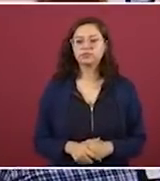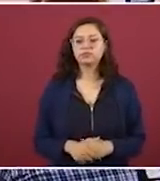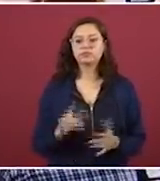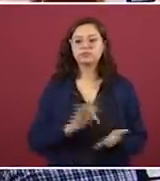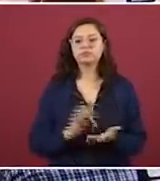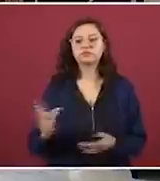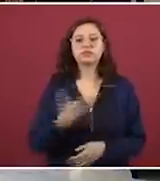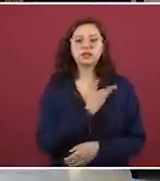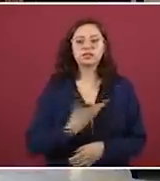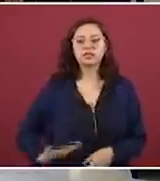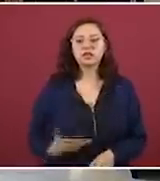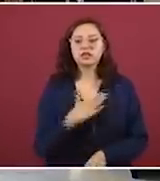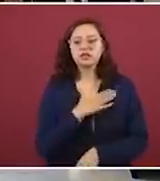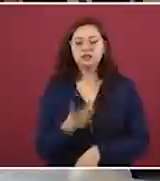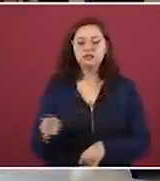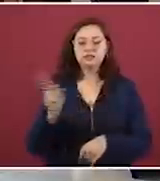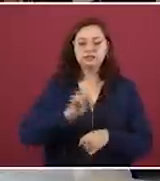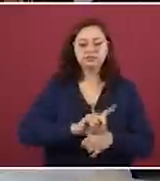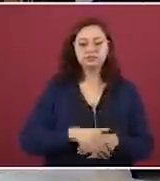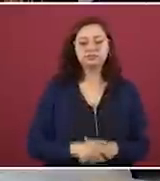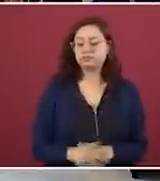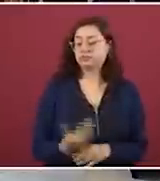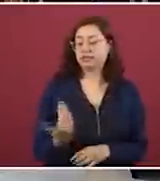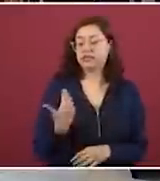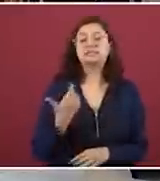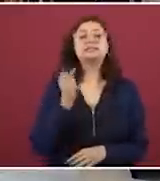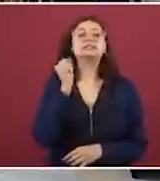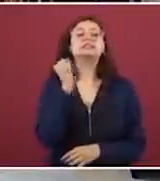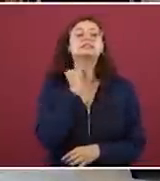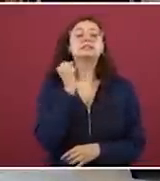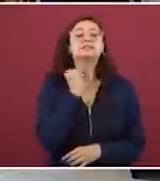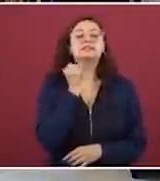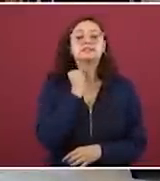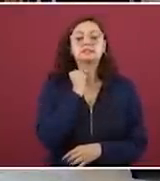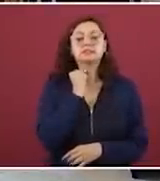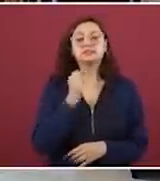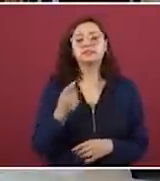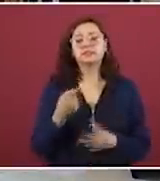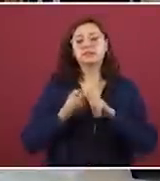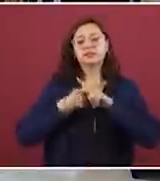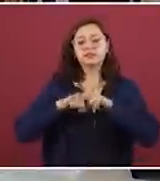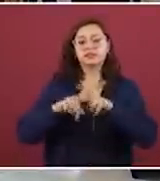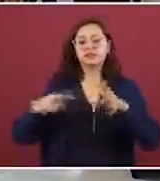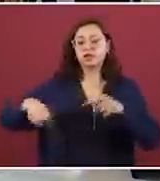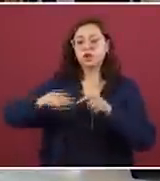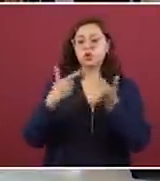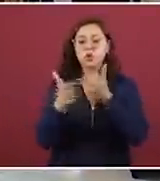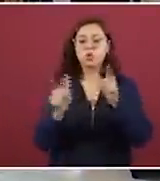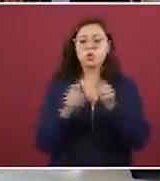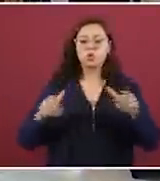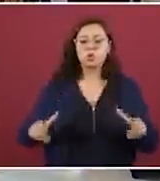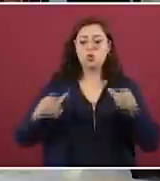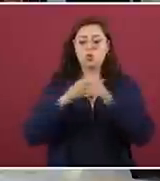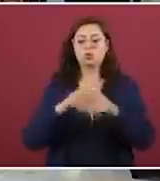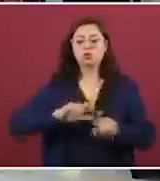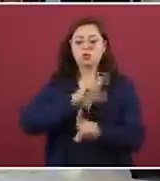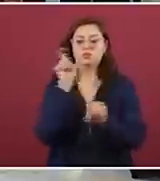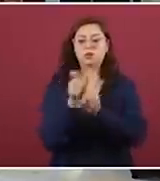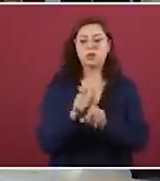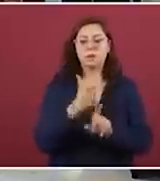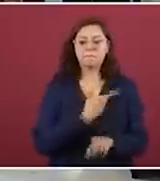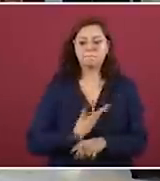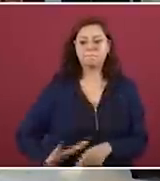Gracias, presidente. Buenos días. Hace unos días el Senado de la República dio origen a un cuerpo de seguridad para custodia del